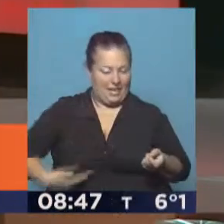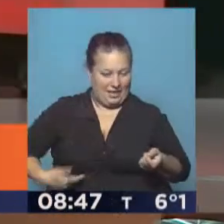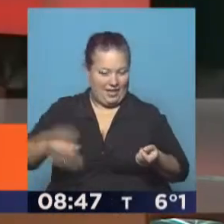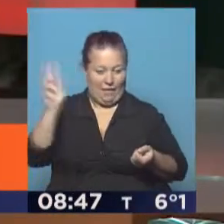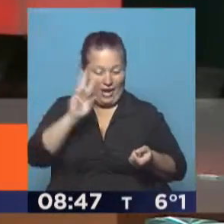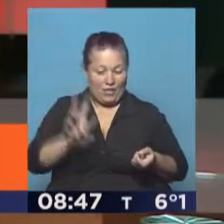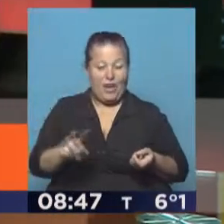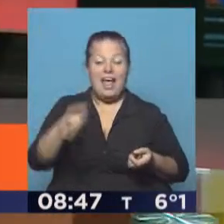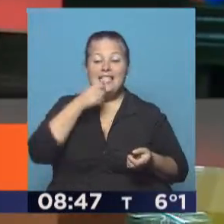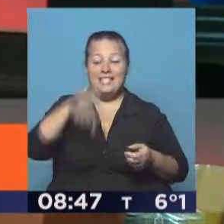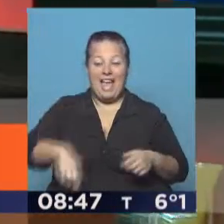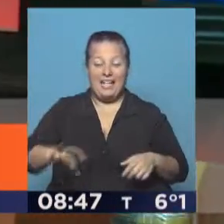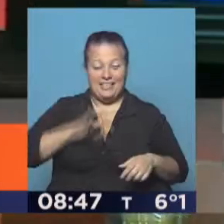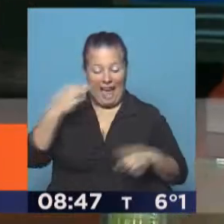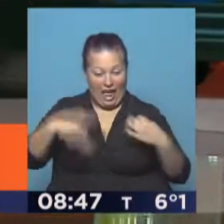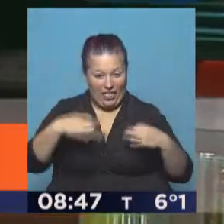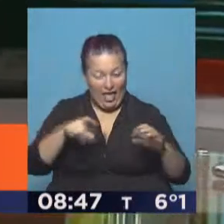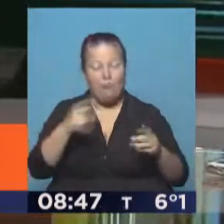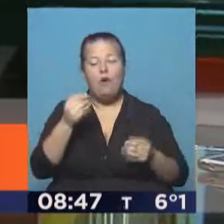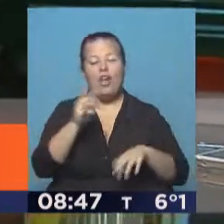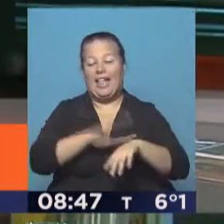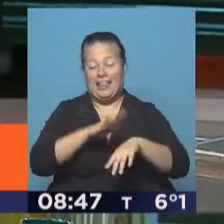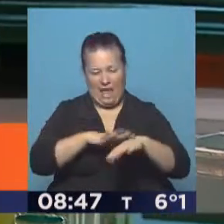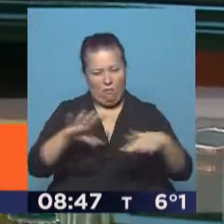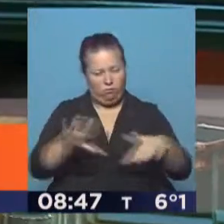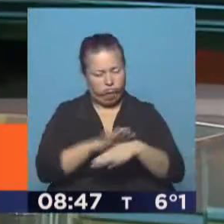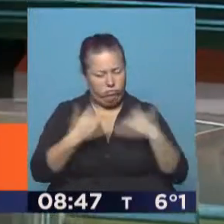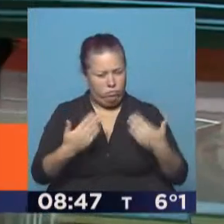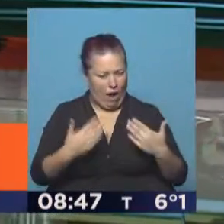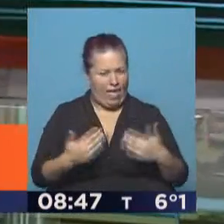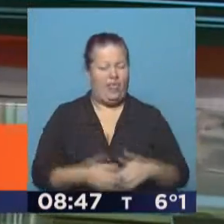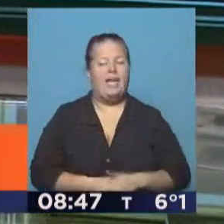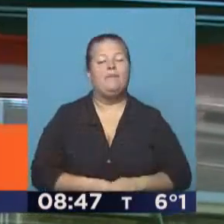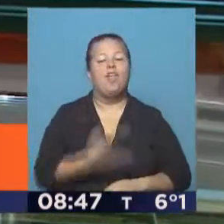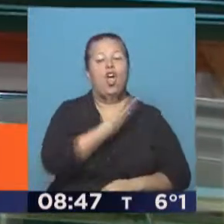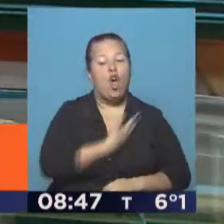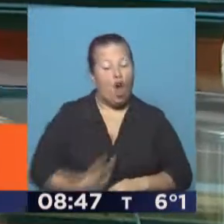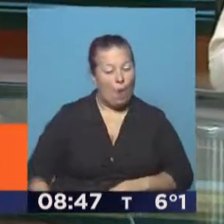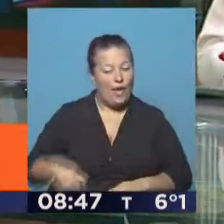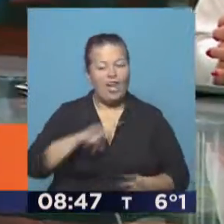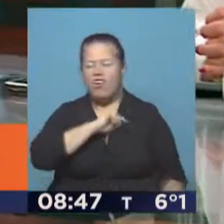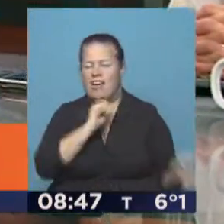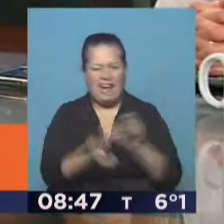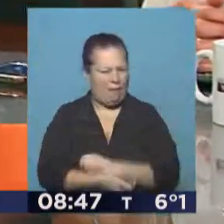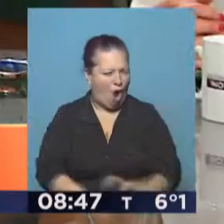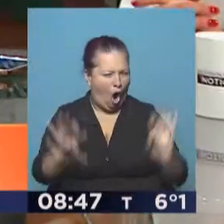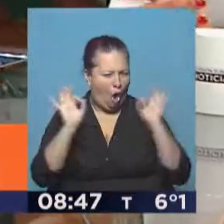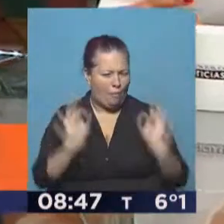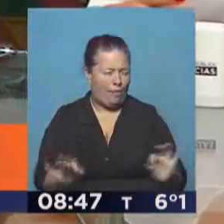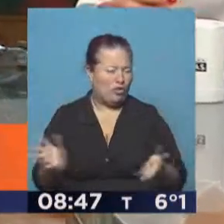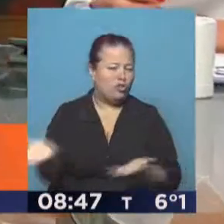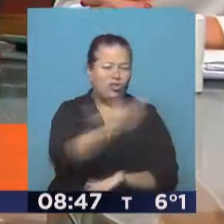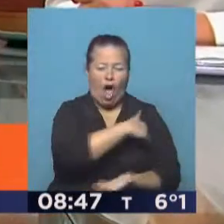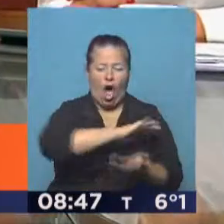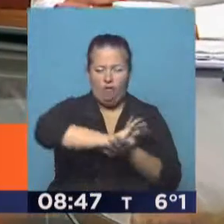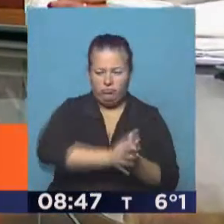Si es este año, como debe ser, porque los tiempos dan, el gobierno en pleno cambia, e incluso cambia todo el